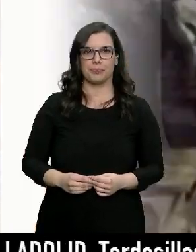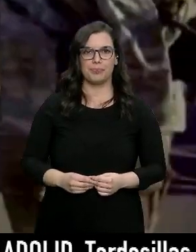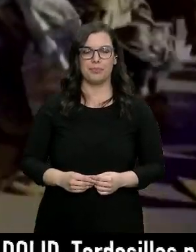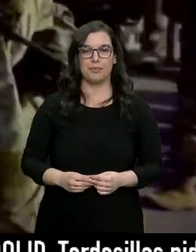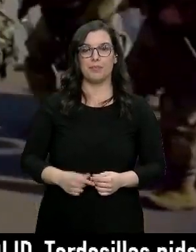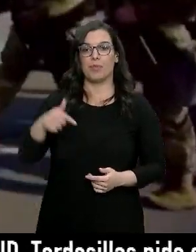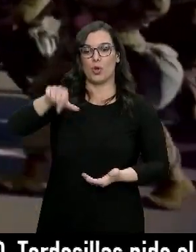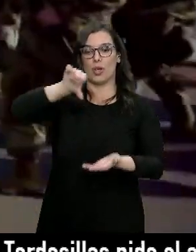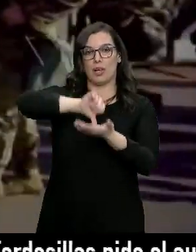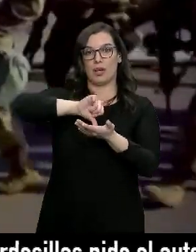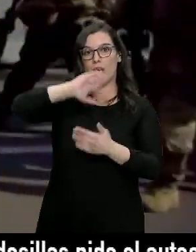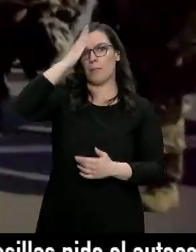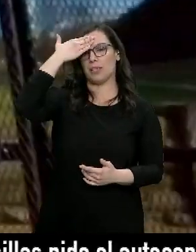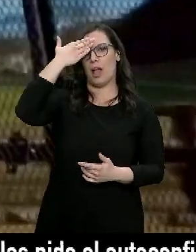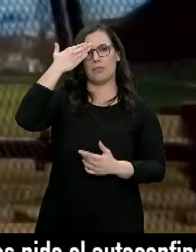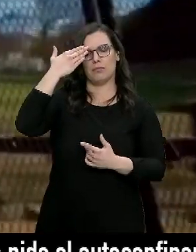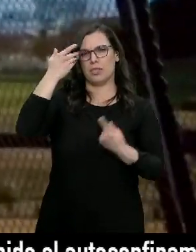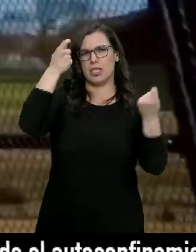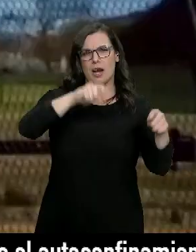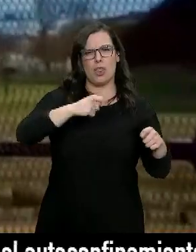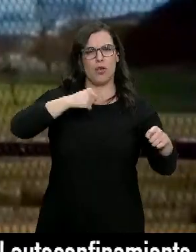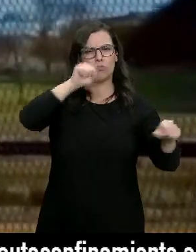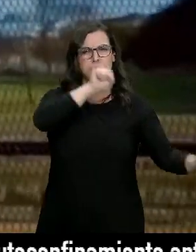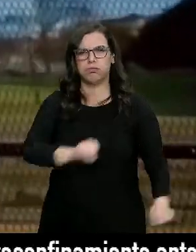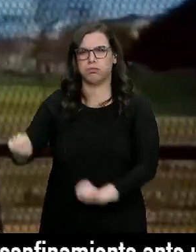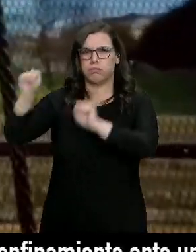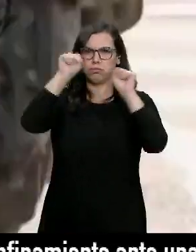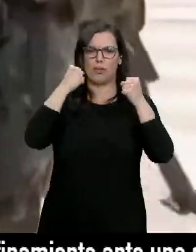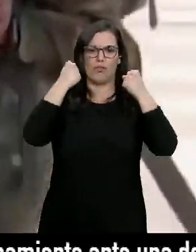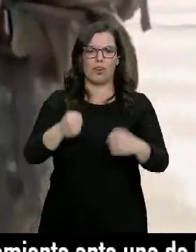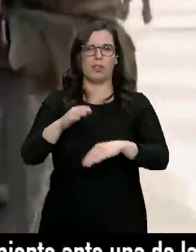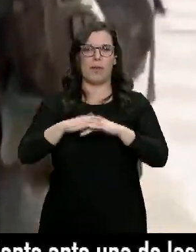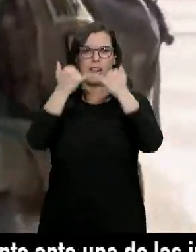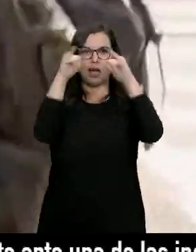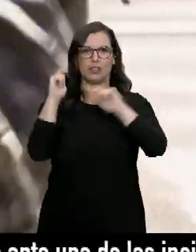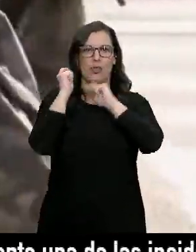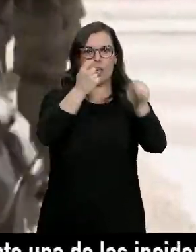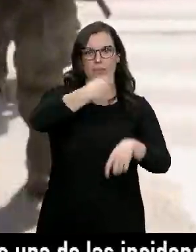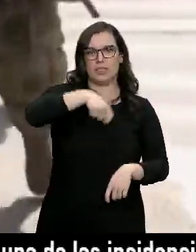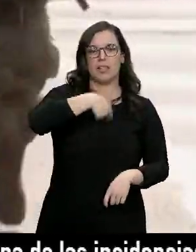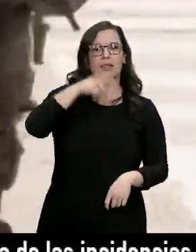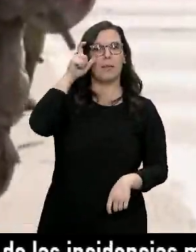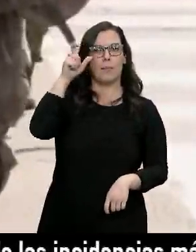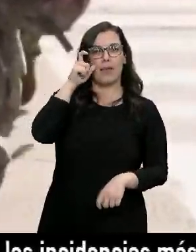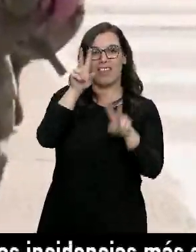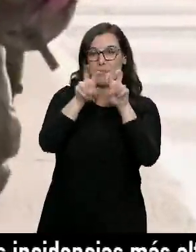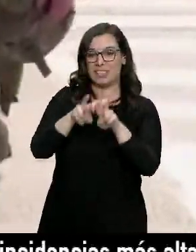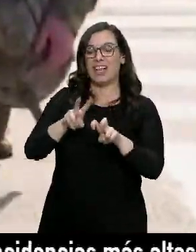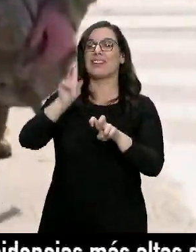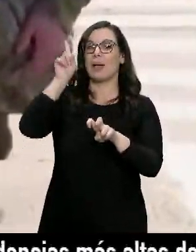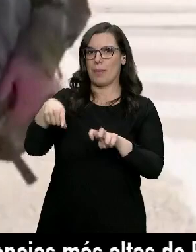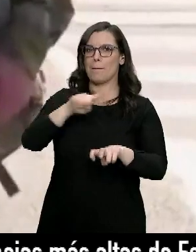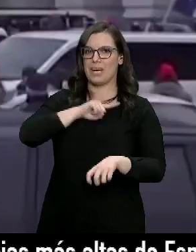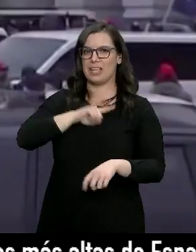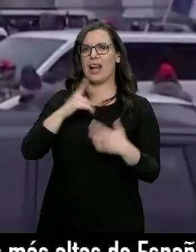Hoy la capital federal se blinda para la toma de posesión del demócrata Joe Biden. Se investiga incluso a los militares encargados de proteger